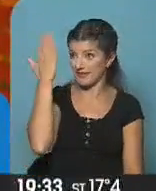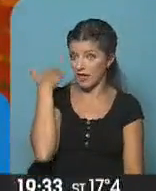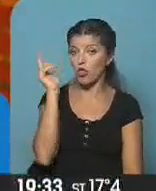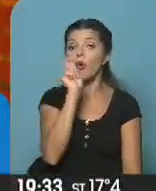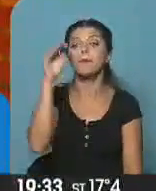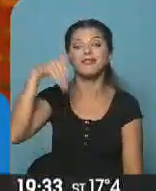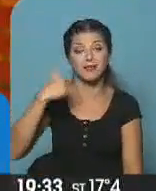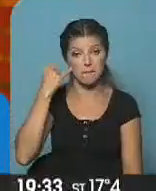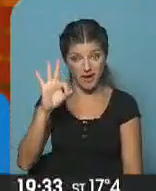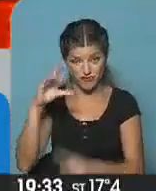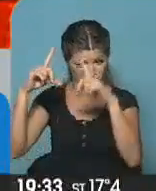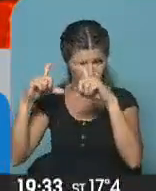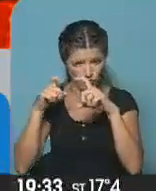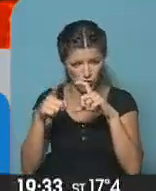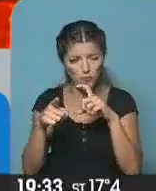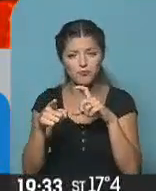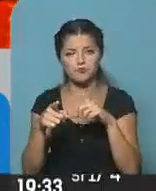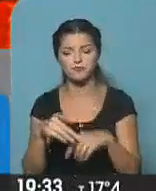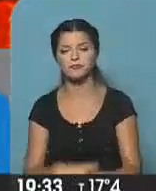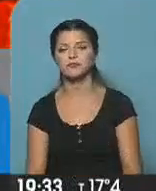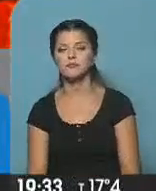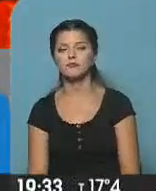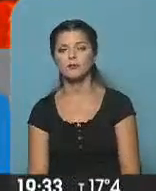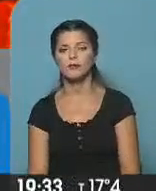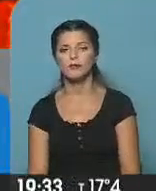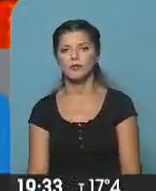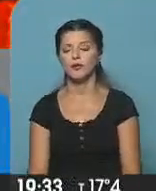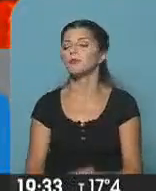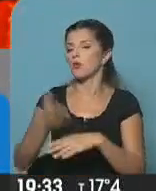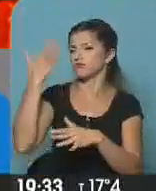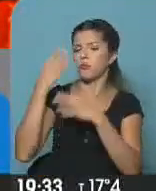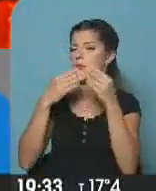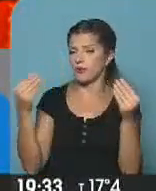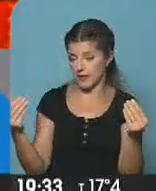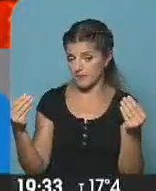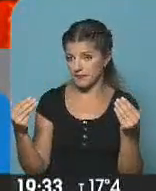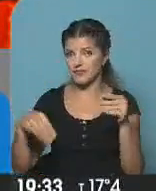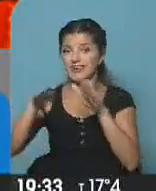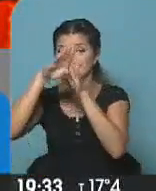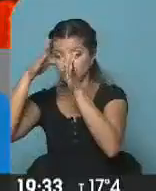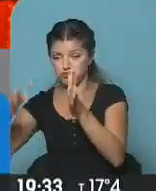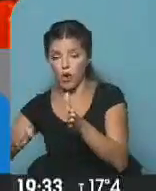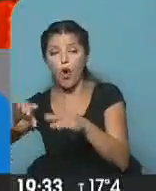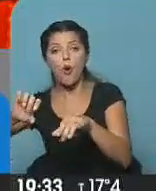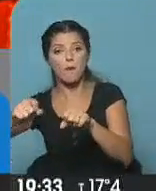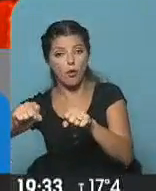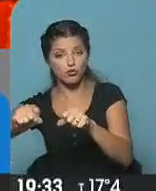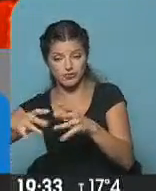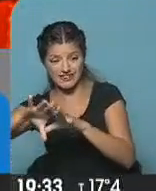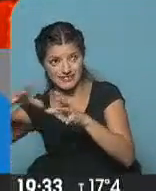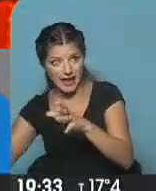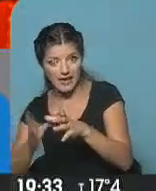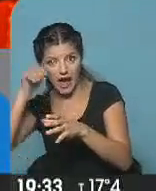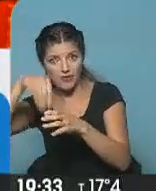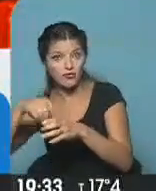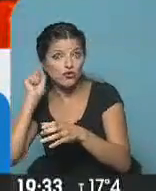los hechos son fueron pocos complicados en ese momento lo que pasó fue que explotó con el tanque de gas de una motocicleta que estaba tirada en el piso pero